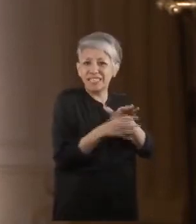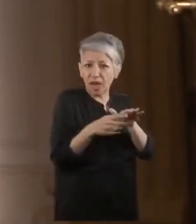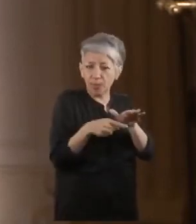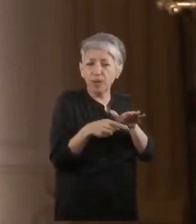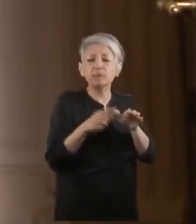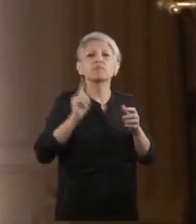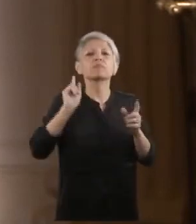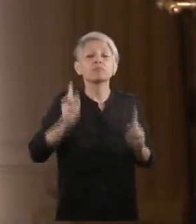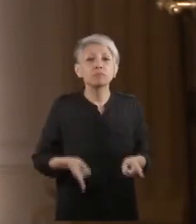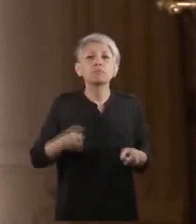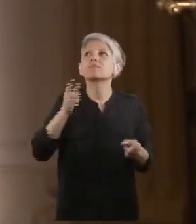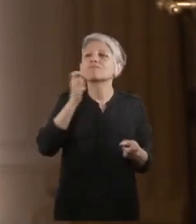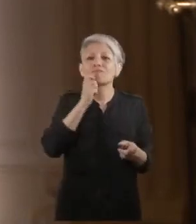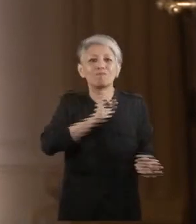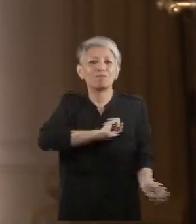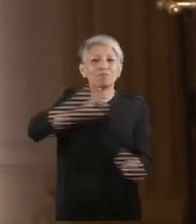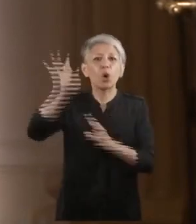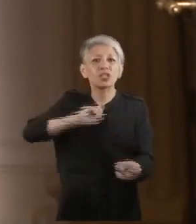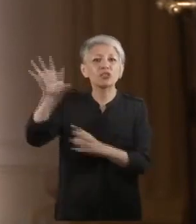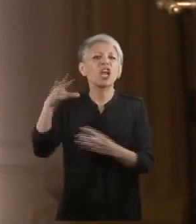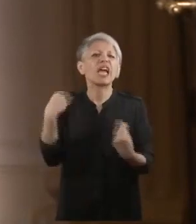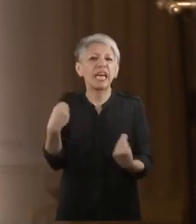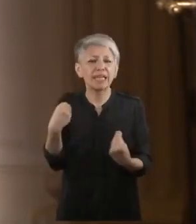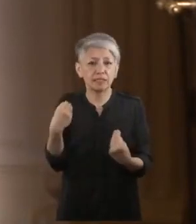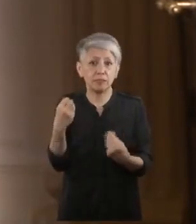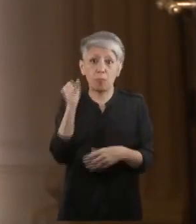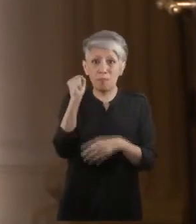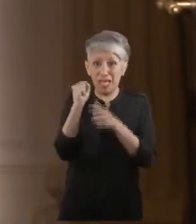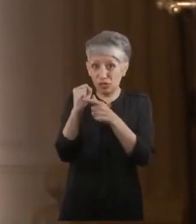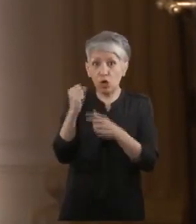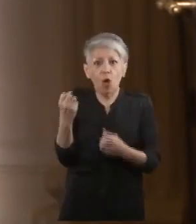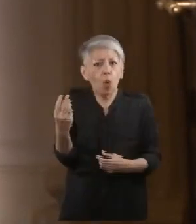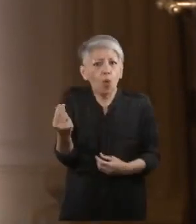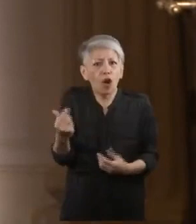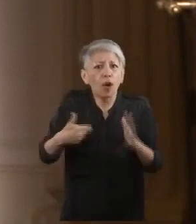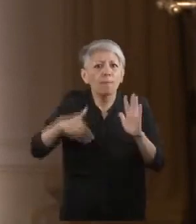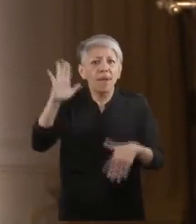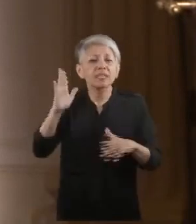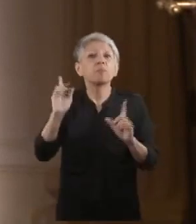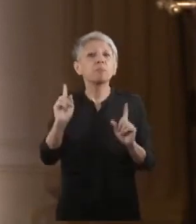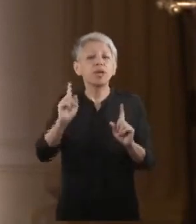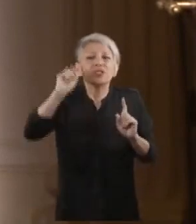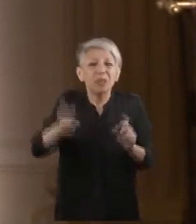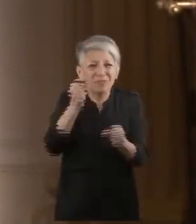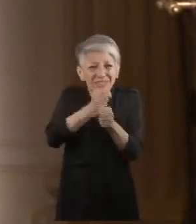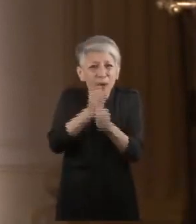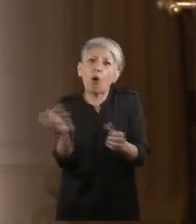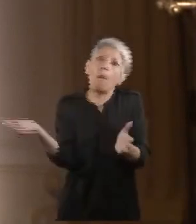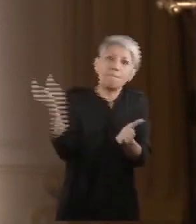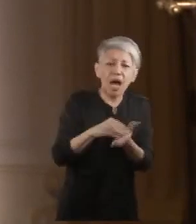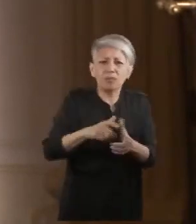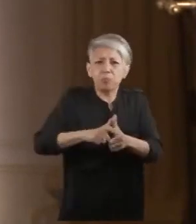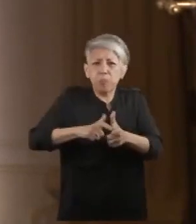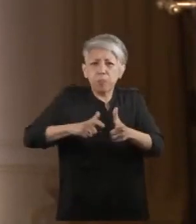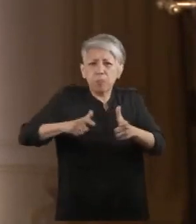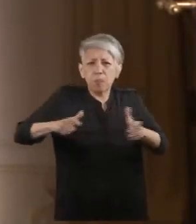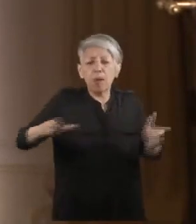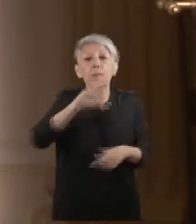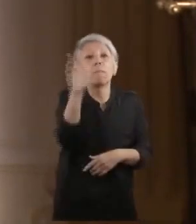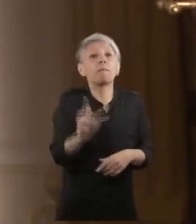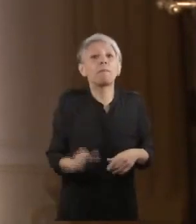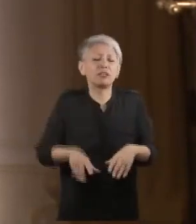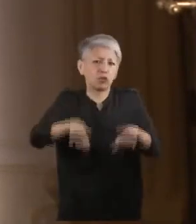exportaciones no solamente es fortalecer nuestra moneda local sino que también es generar más puestos de trabajo en todo nuestro país